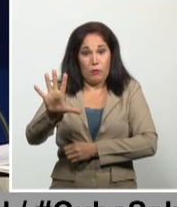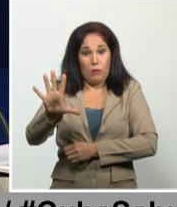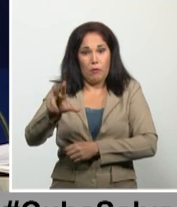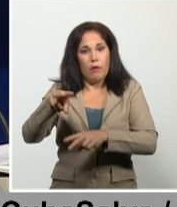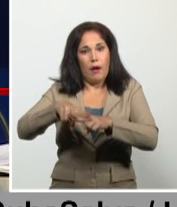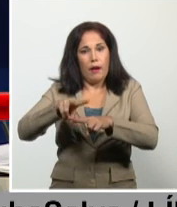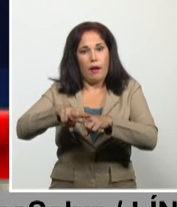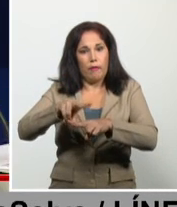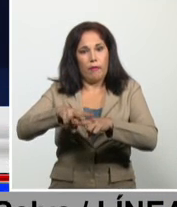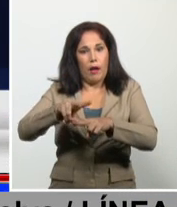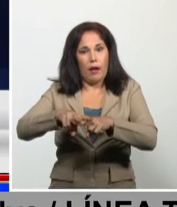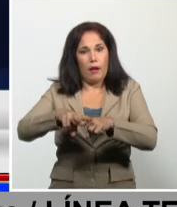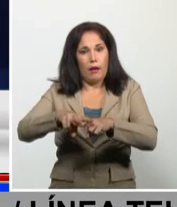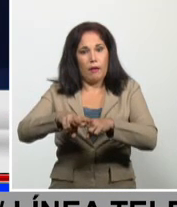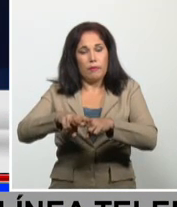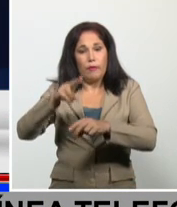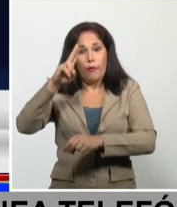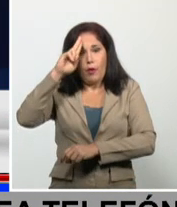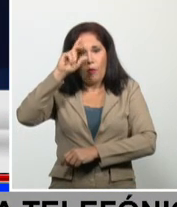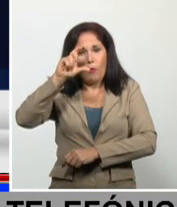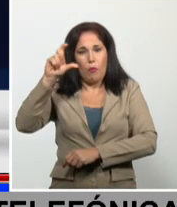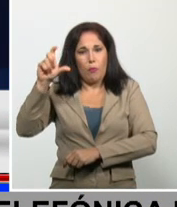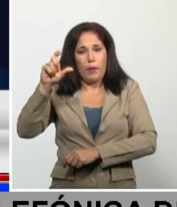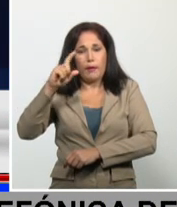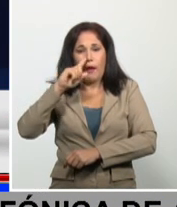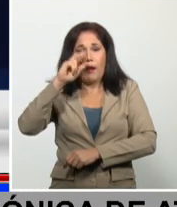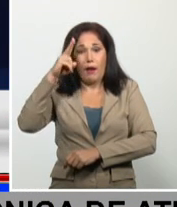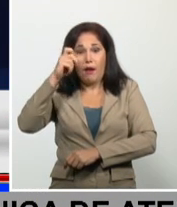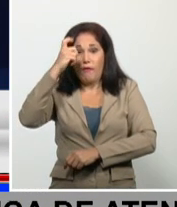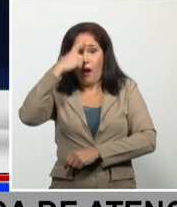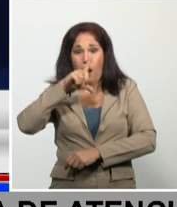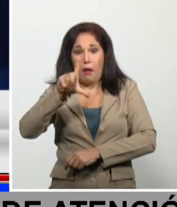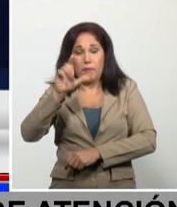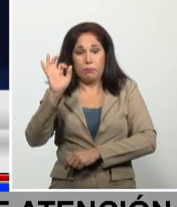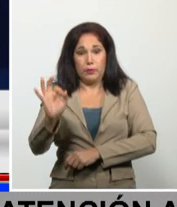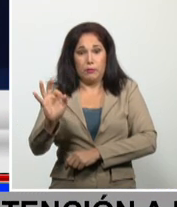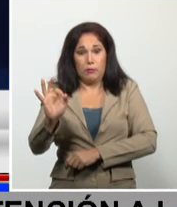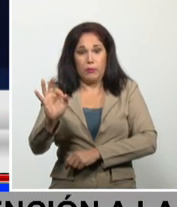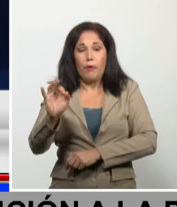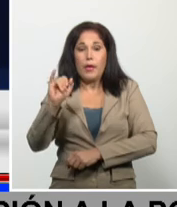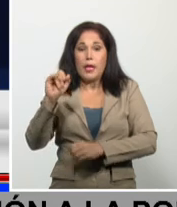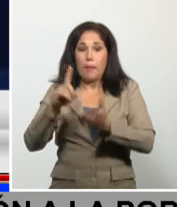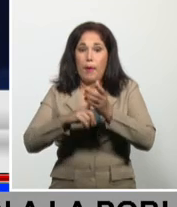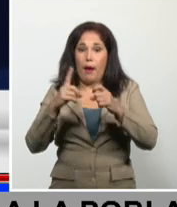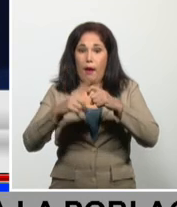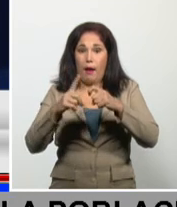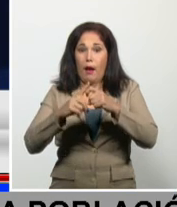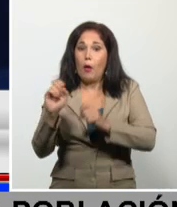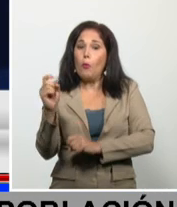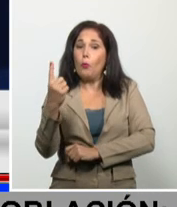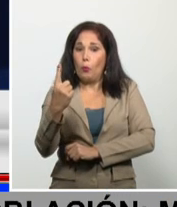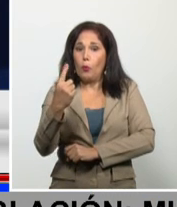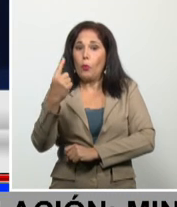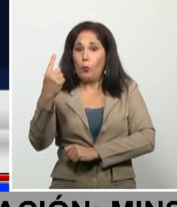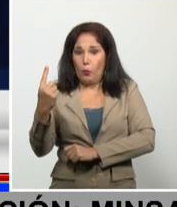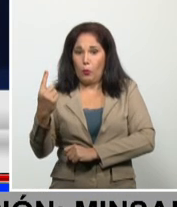Habana, en el hospital Dr. Luis Díaz Soto, Hospital Naval, y el IPK 1 cada